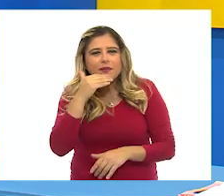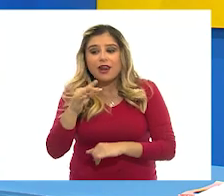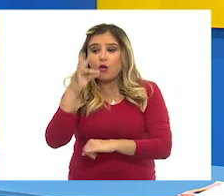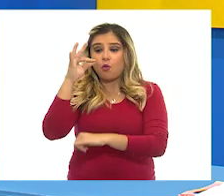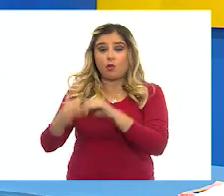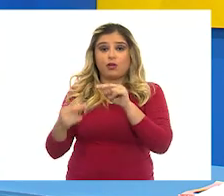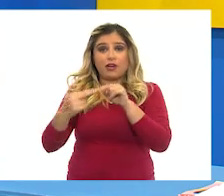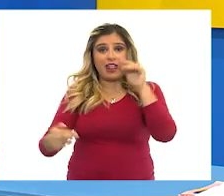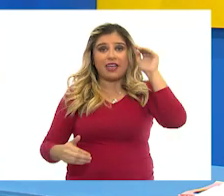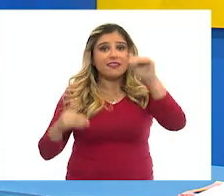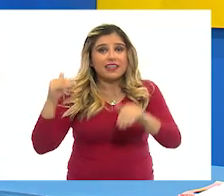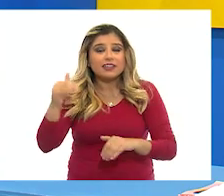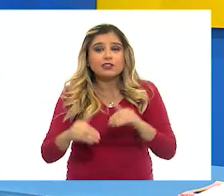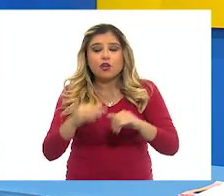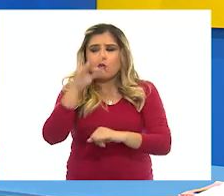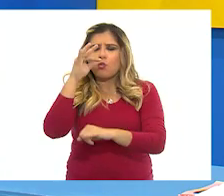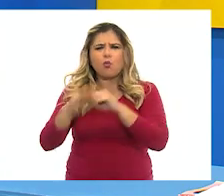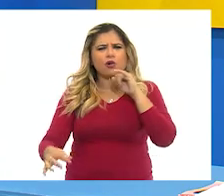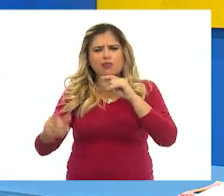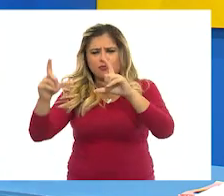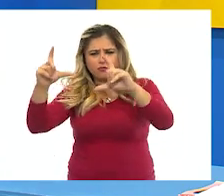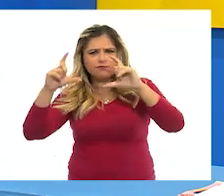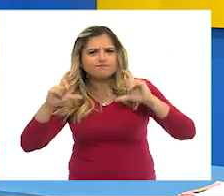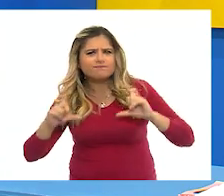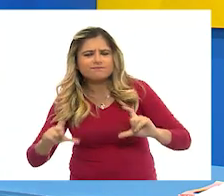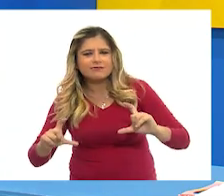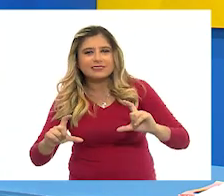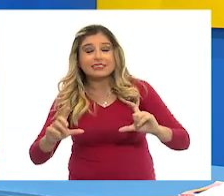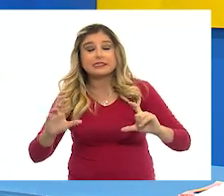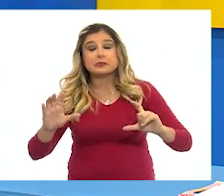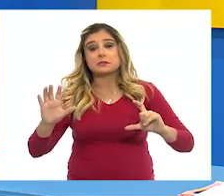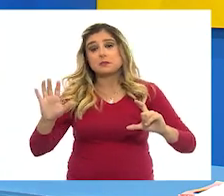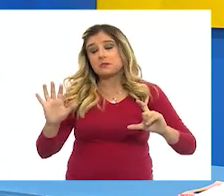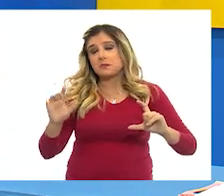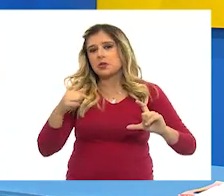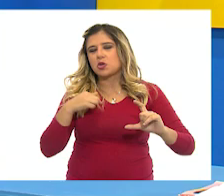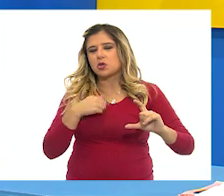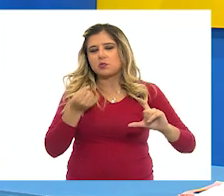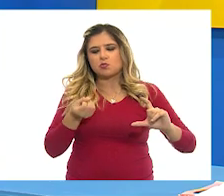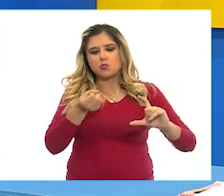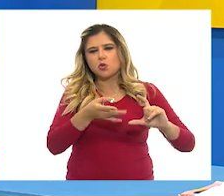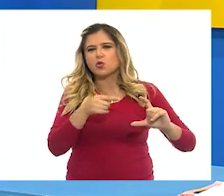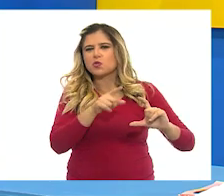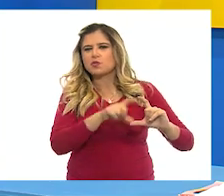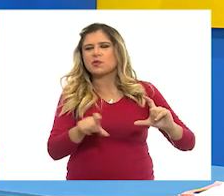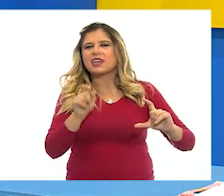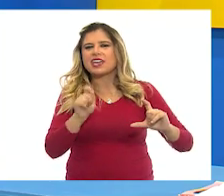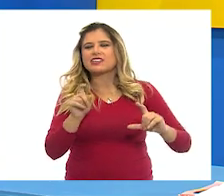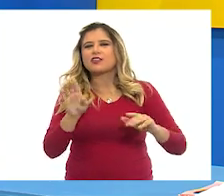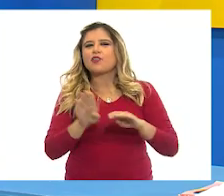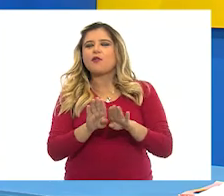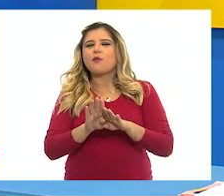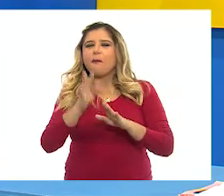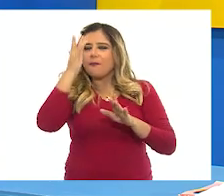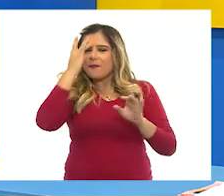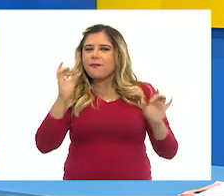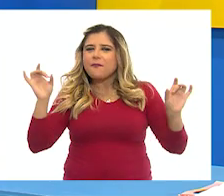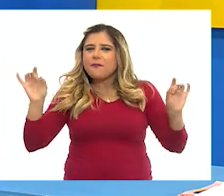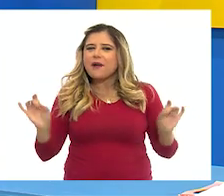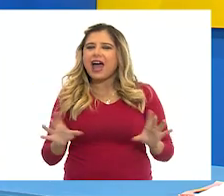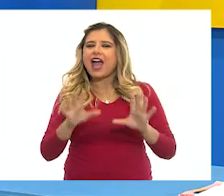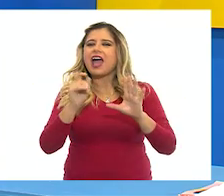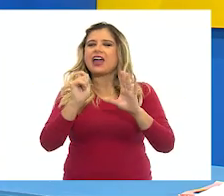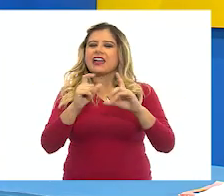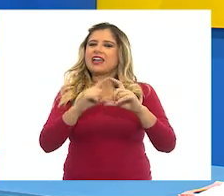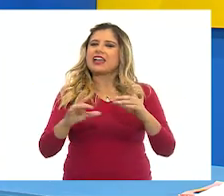de natación, la última frase es la que, según yo, le proporciona mayor magia al cuento. porque el narrador